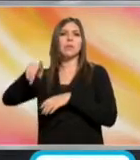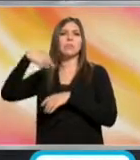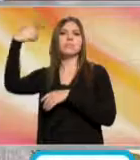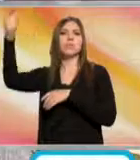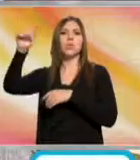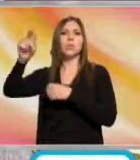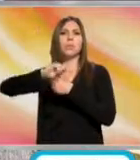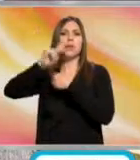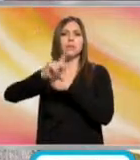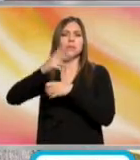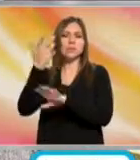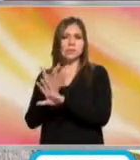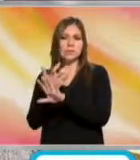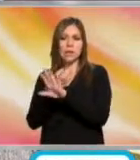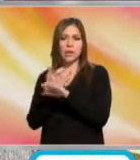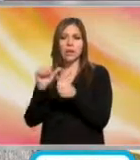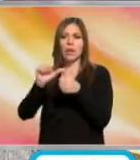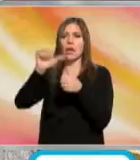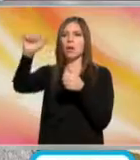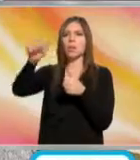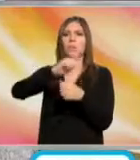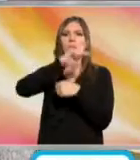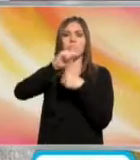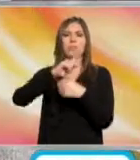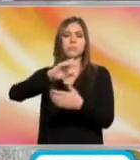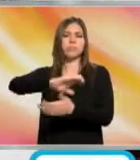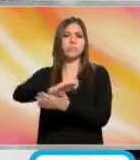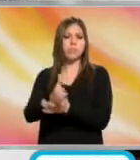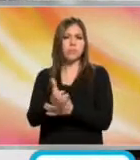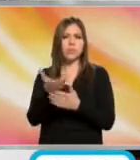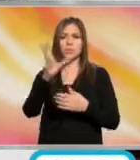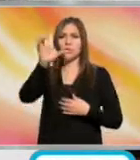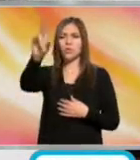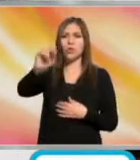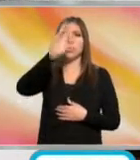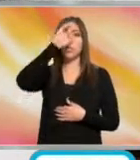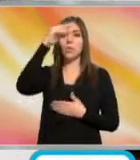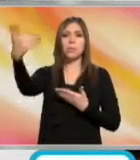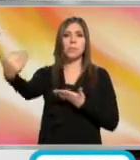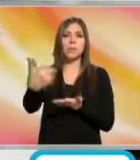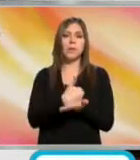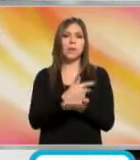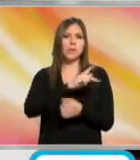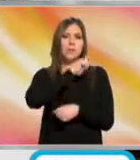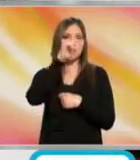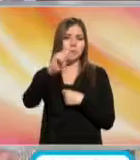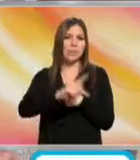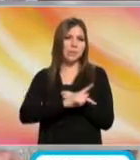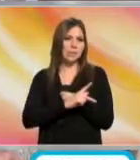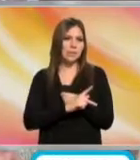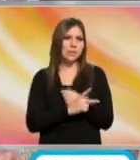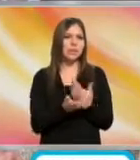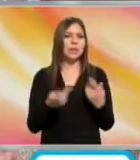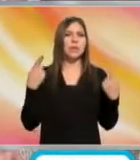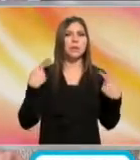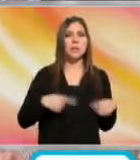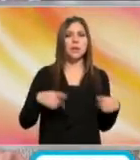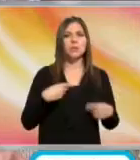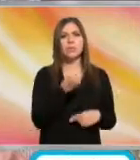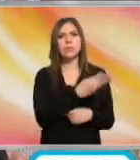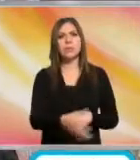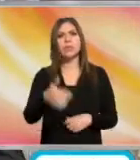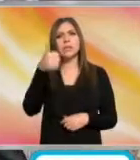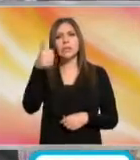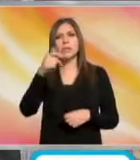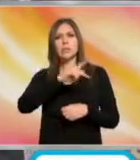discriminatorias, pero ¿cómo no puedes discriminar y negarle al mismo tiempo la entrada a su territorio a personas de 6 países